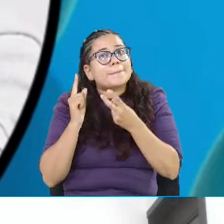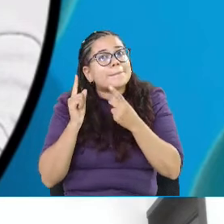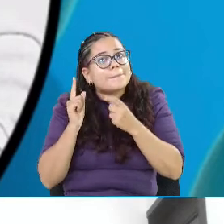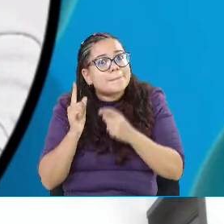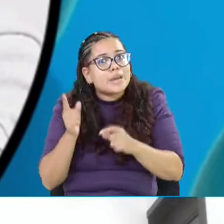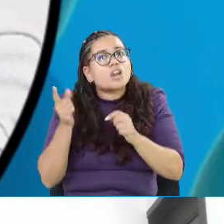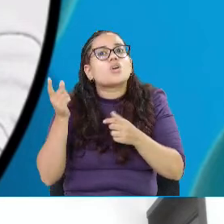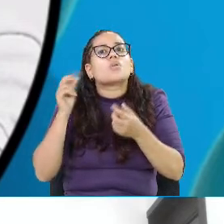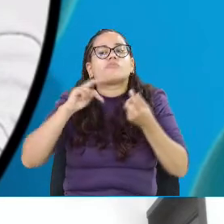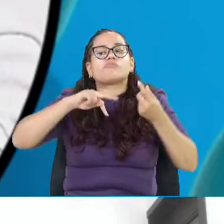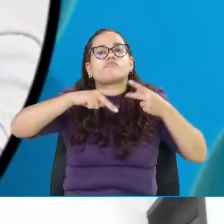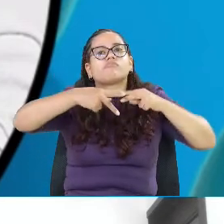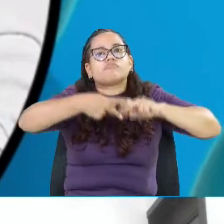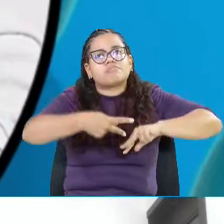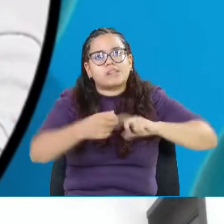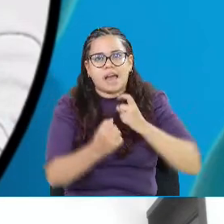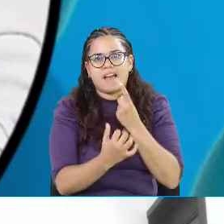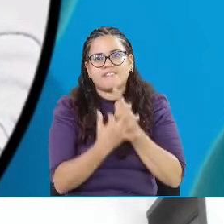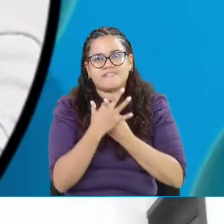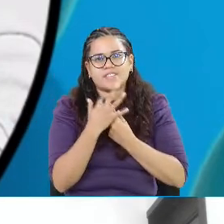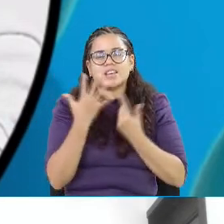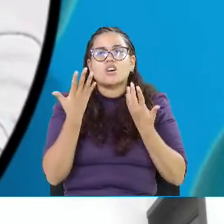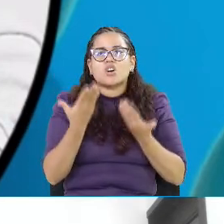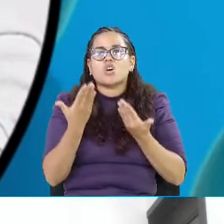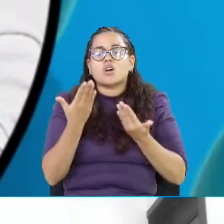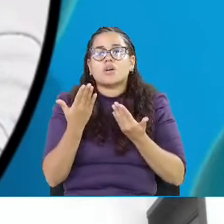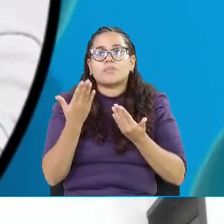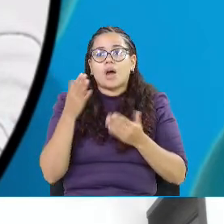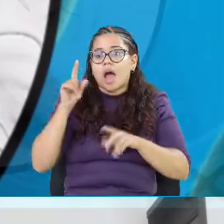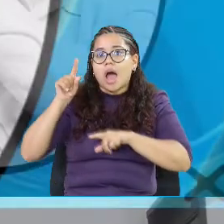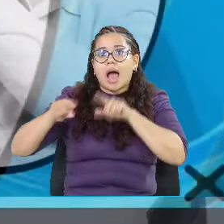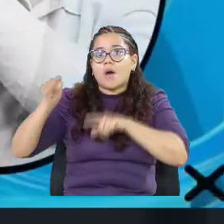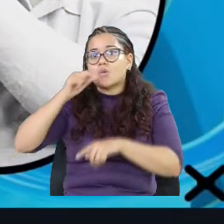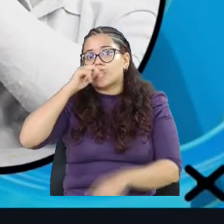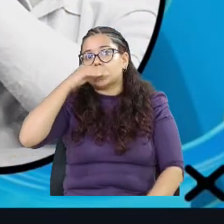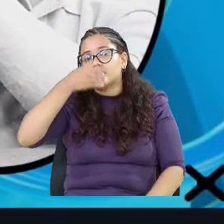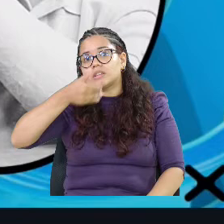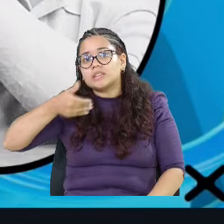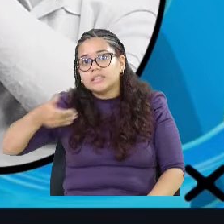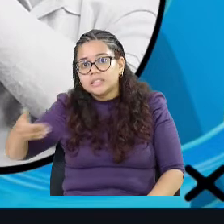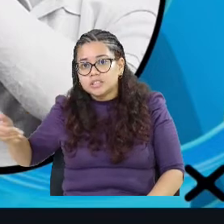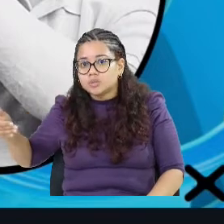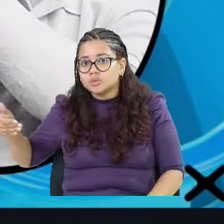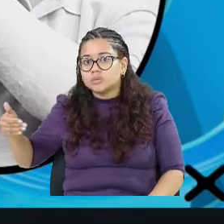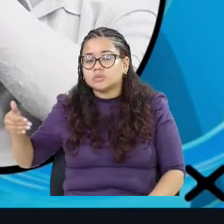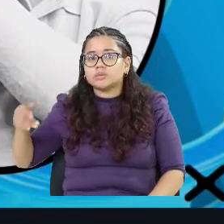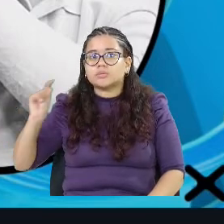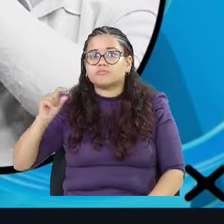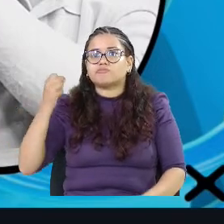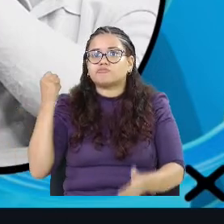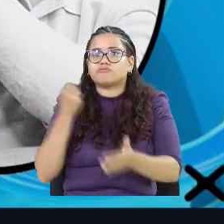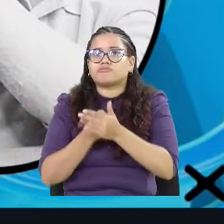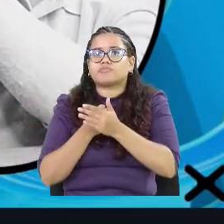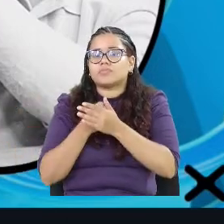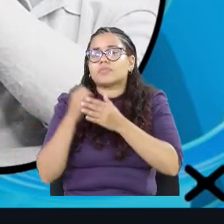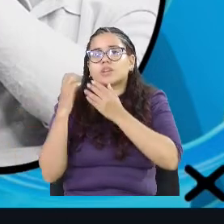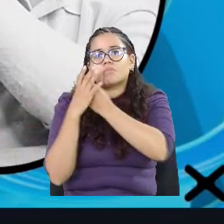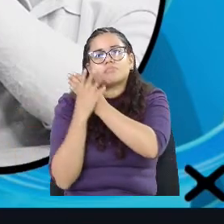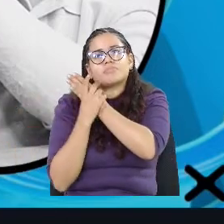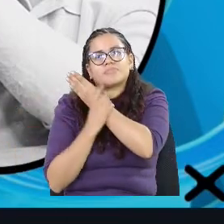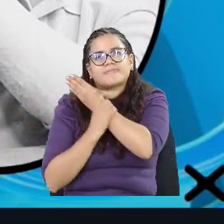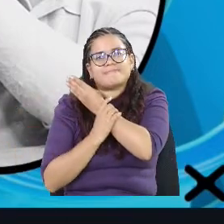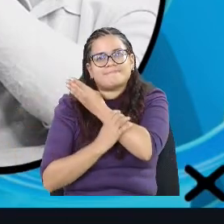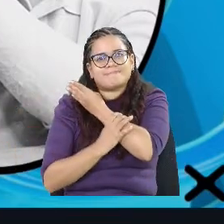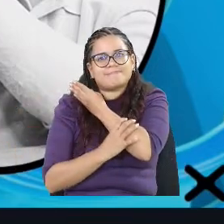daños colaterales, en los que se han visto casos donde niños en ese tiempo, mientras tienen el yeso que es